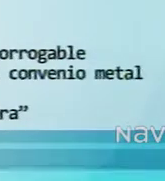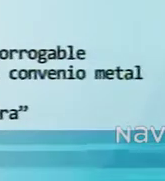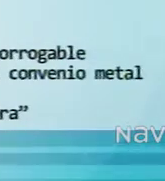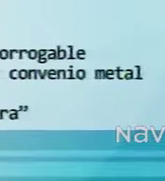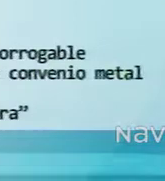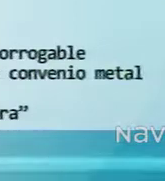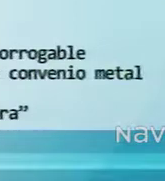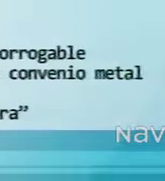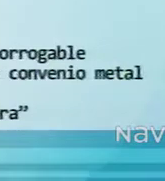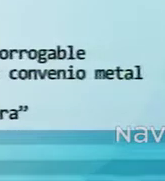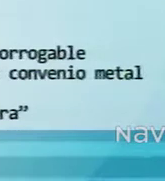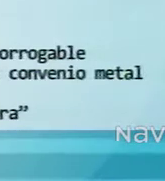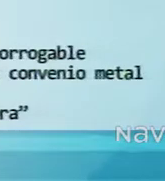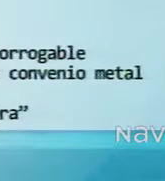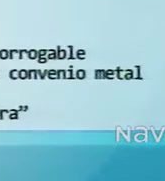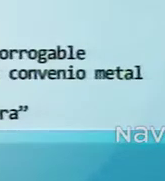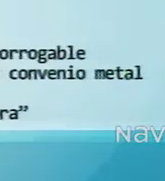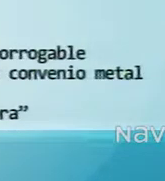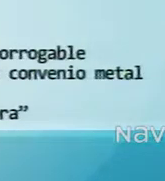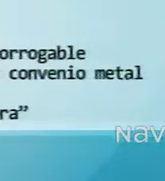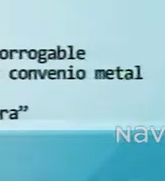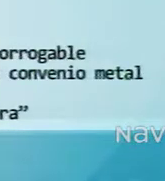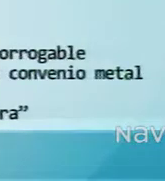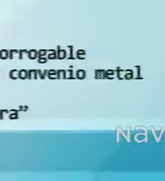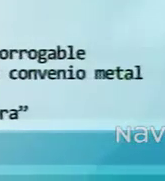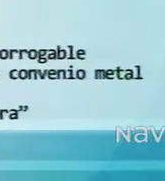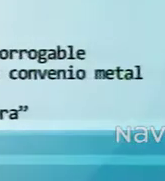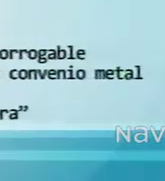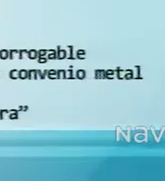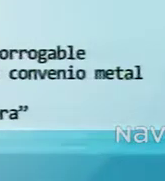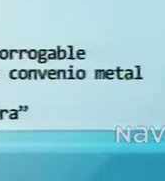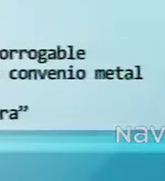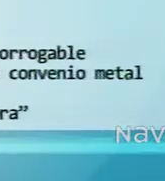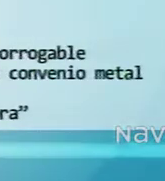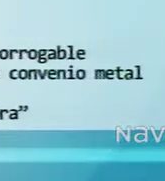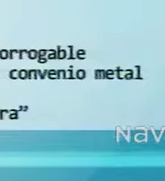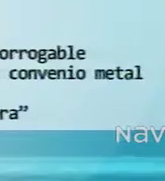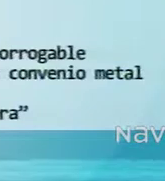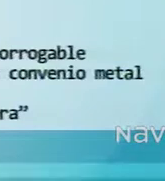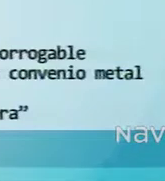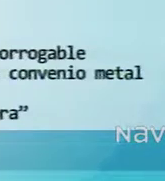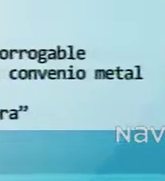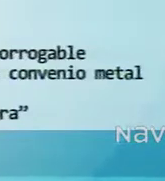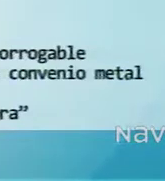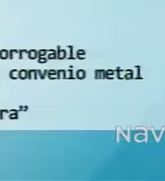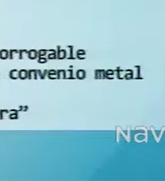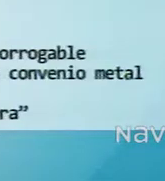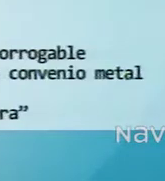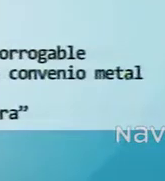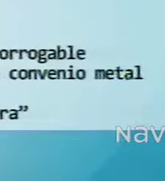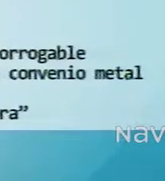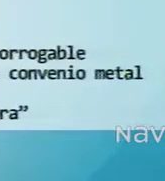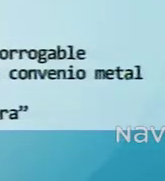puestos de empalmador de fibra óptica. Se ofrece un contrato por obra y servicio de dos meses prorrogable y a jornada completa. Para